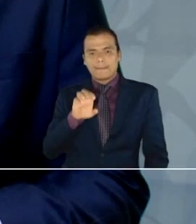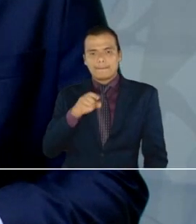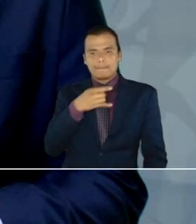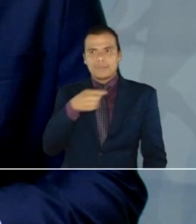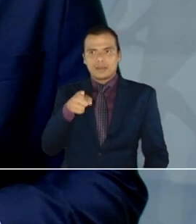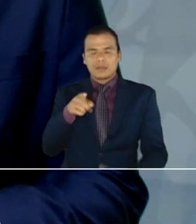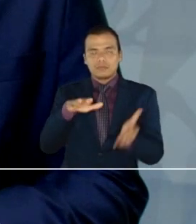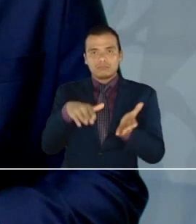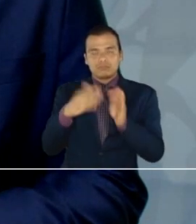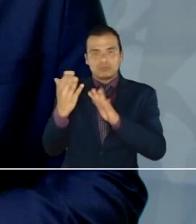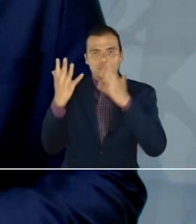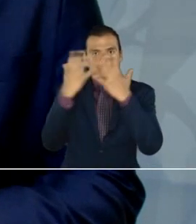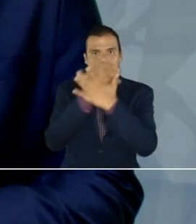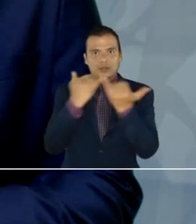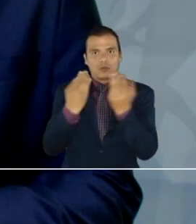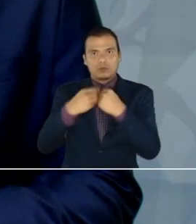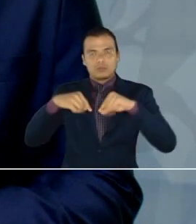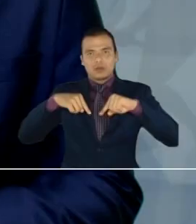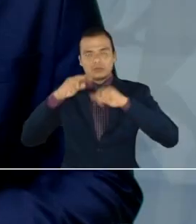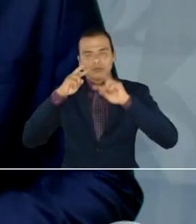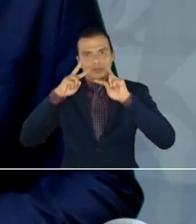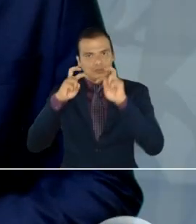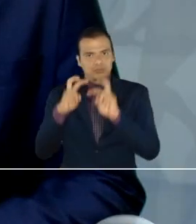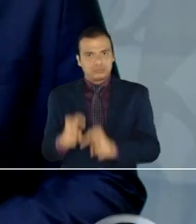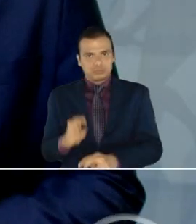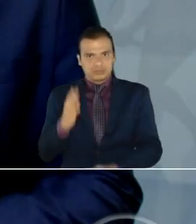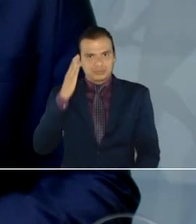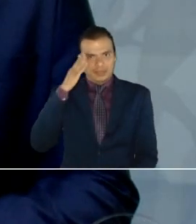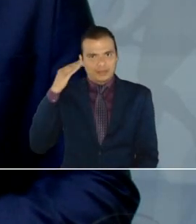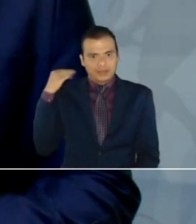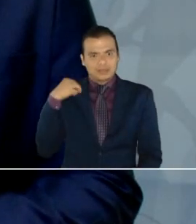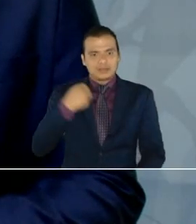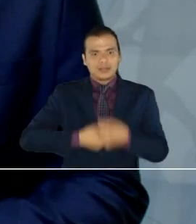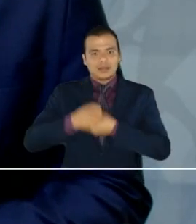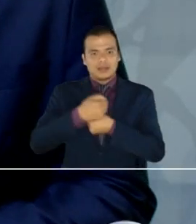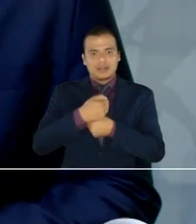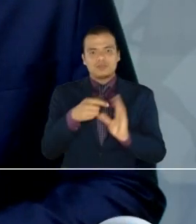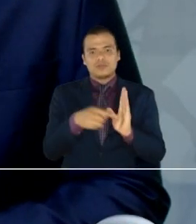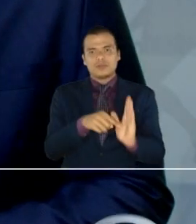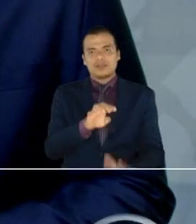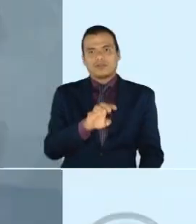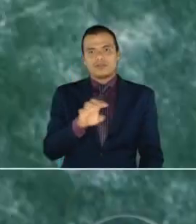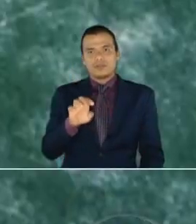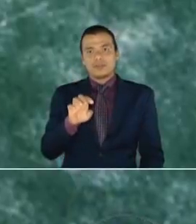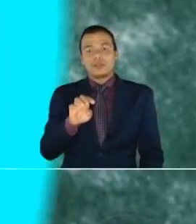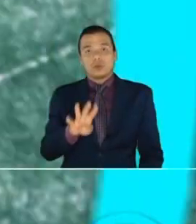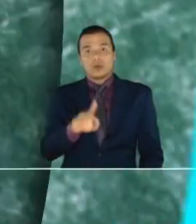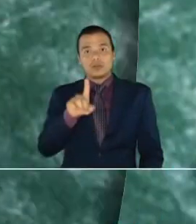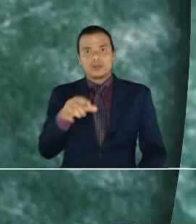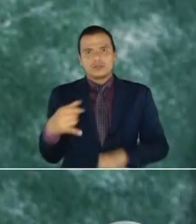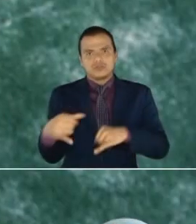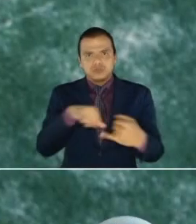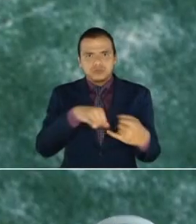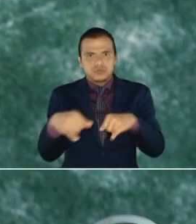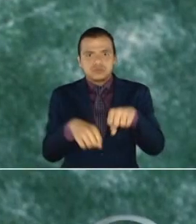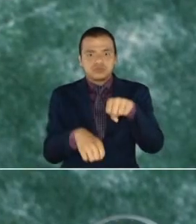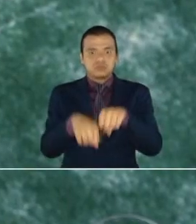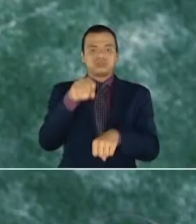colombiano campeón mundial de pista en 1994. Más en nuestro panorama deportivo.